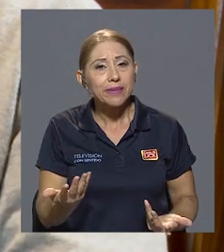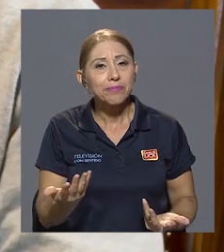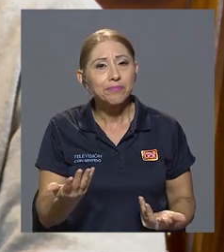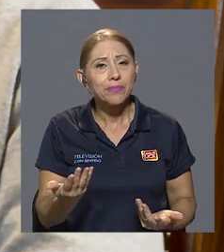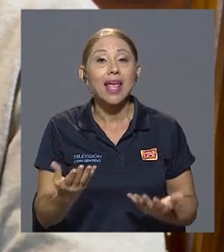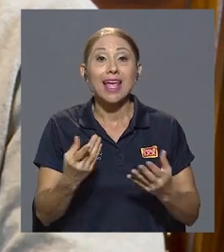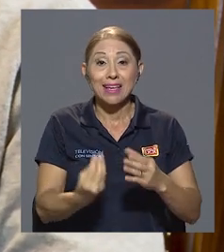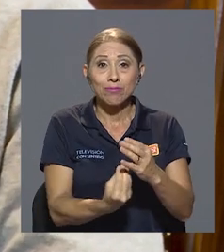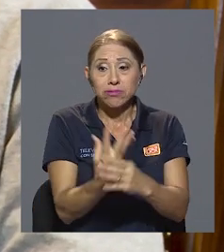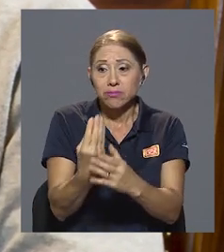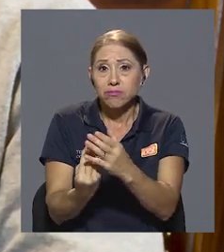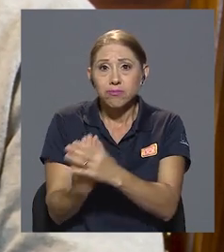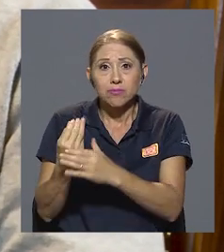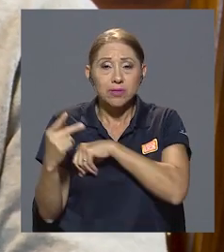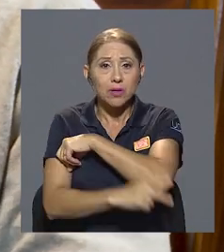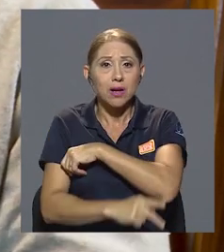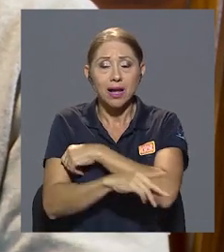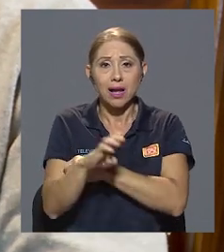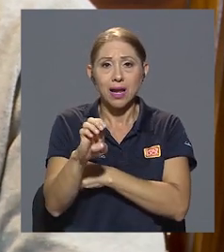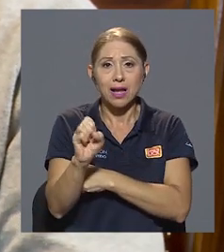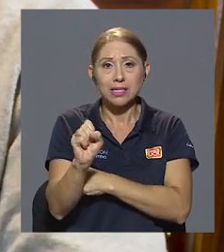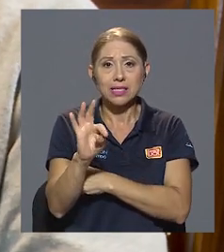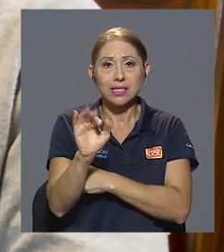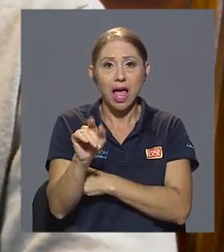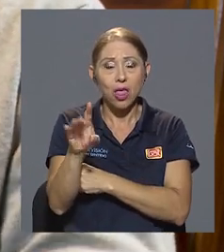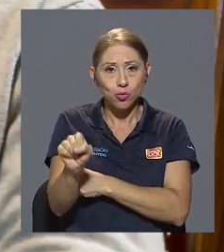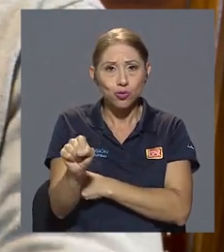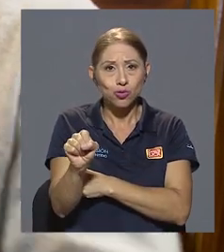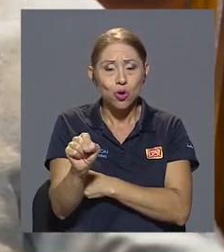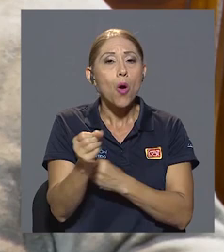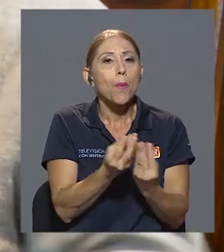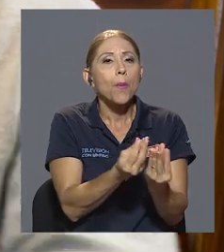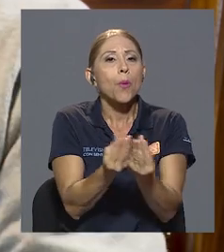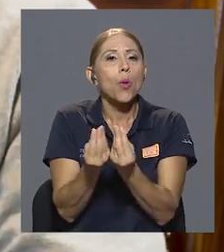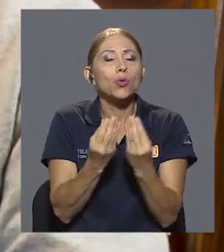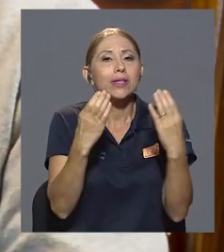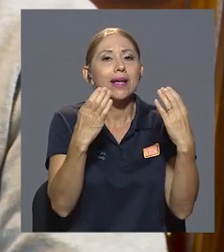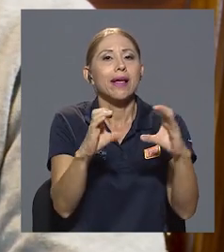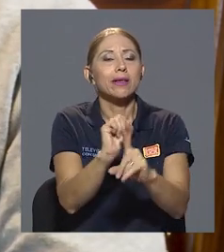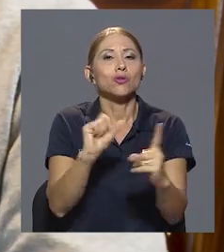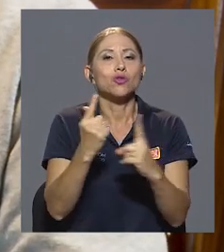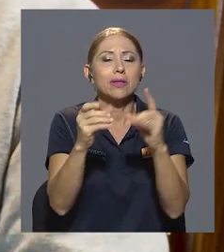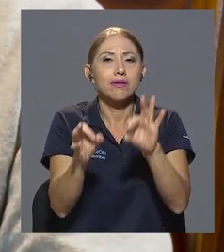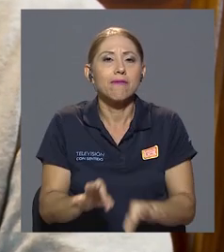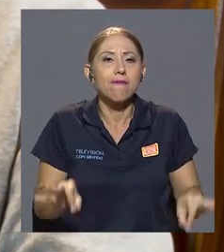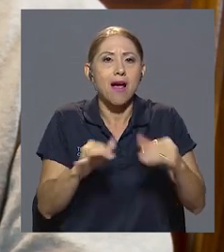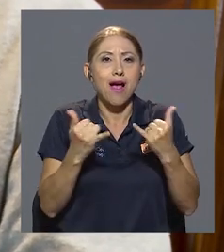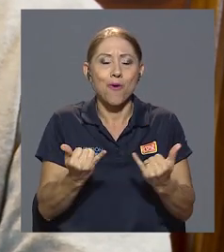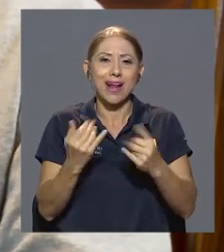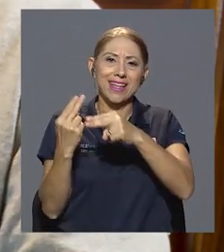yo diría que entonces la constitución de los estados produce esa esa categoría social que hoy es tan relevante